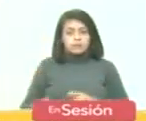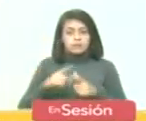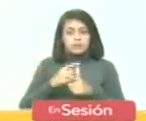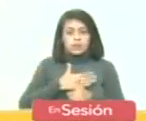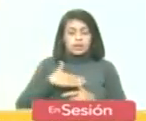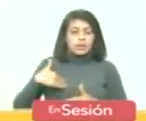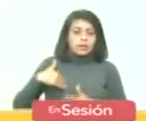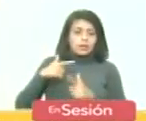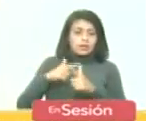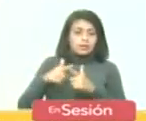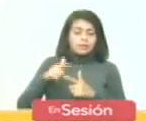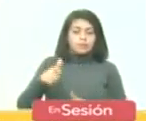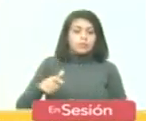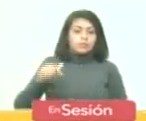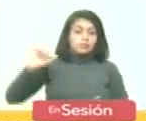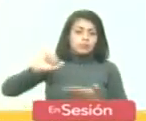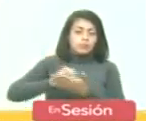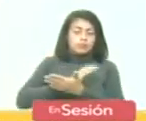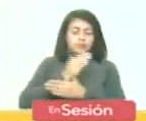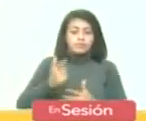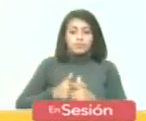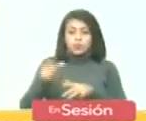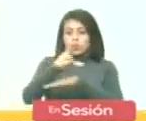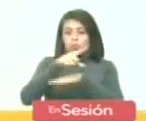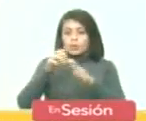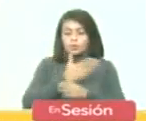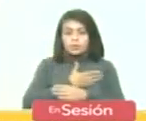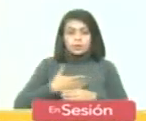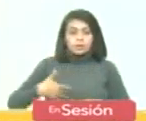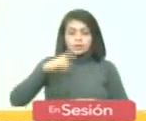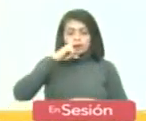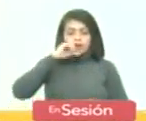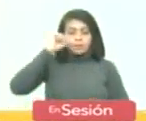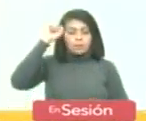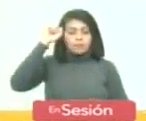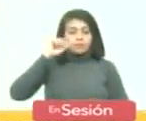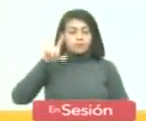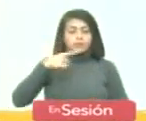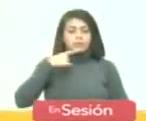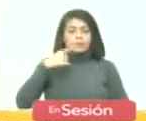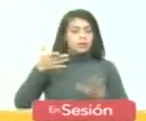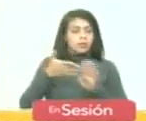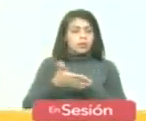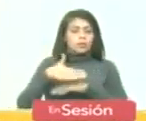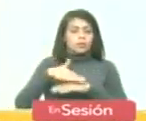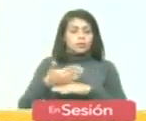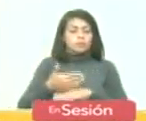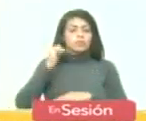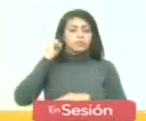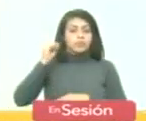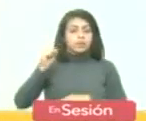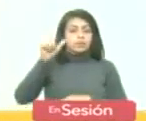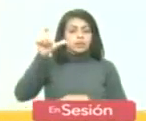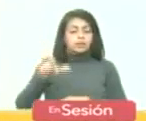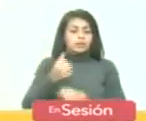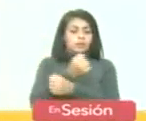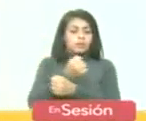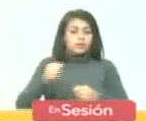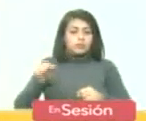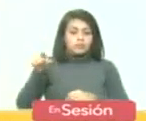pretendió derrocar al gobierno legítimo del presidente Nicolás Maduro Moros a través de un magnicidio en grado